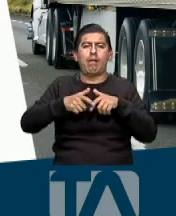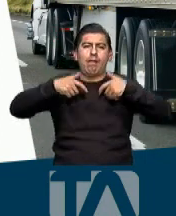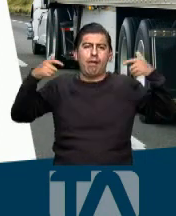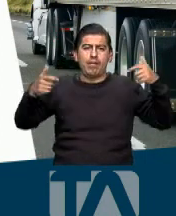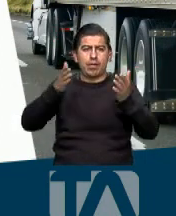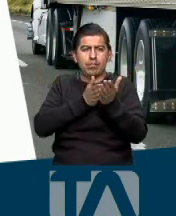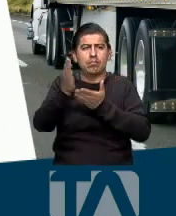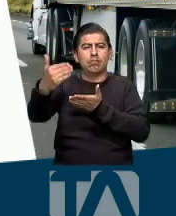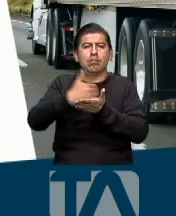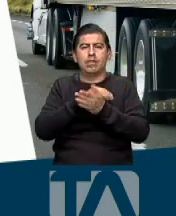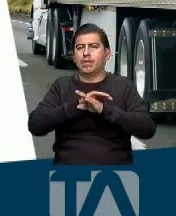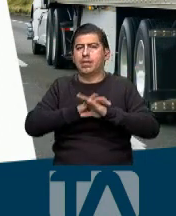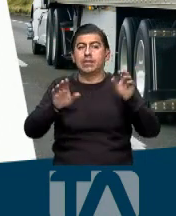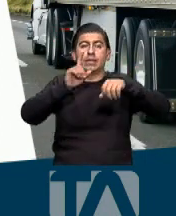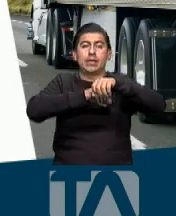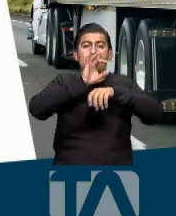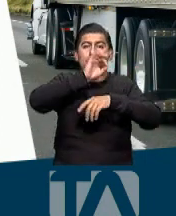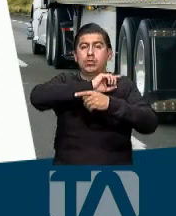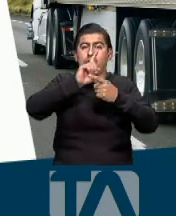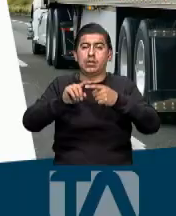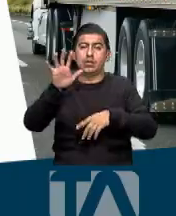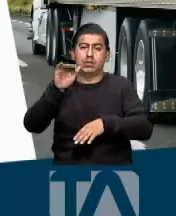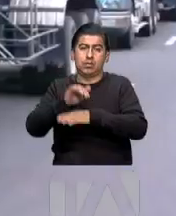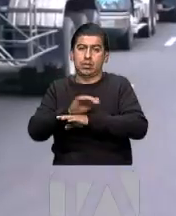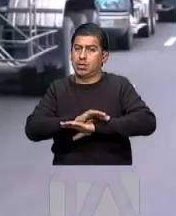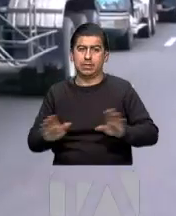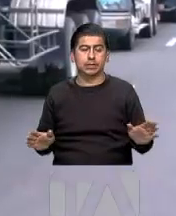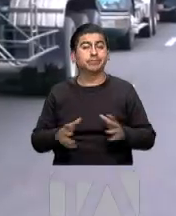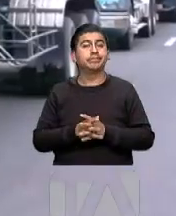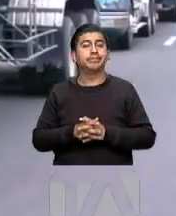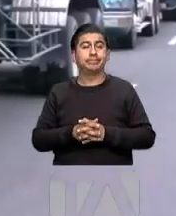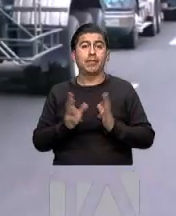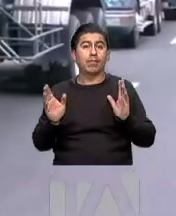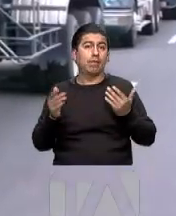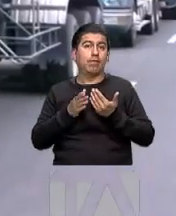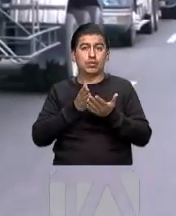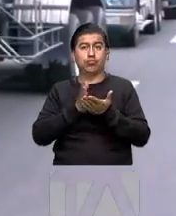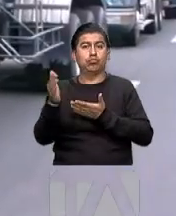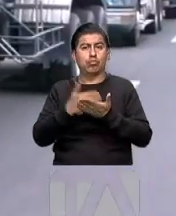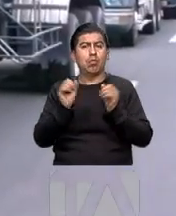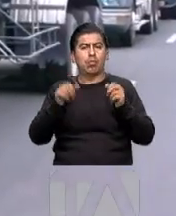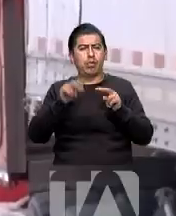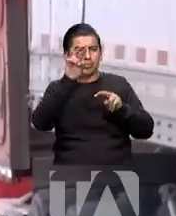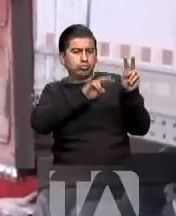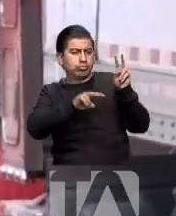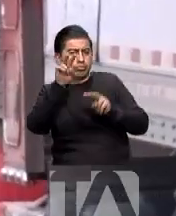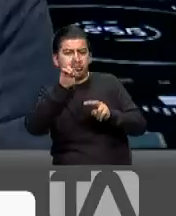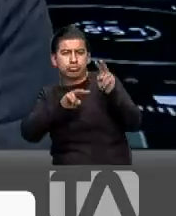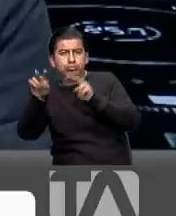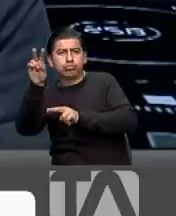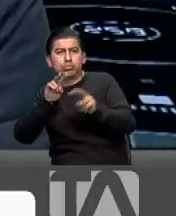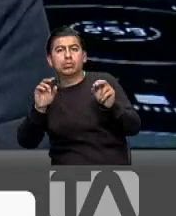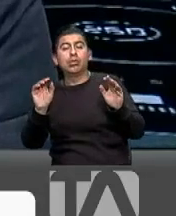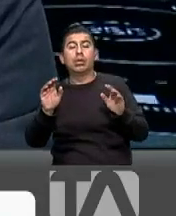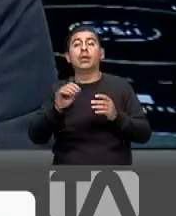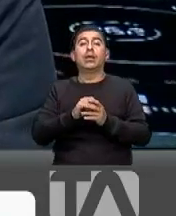para el transporte pesado en un horario de 8 a 17 horas, mismo que facilitará el control de todas las instituciones. Que